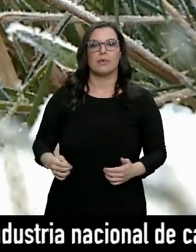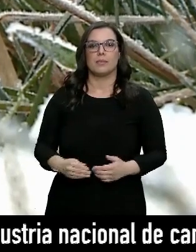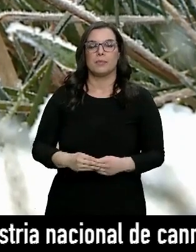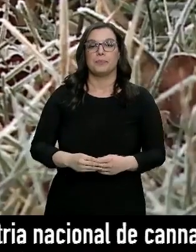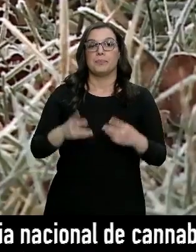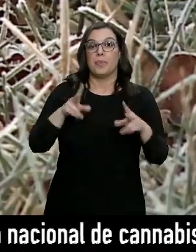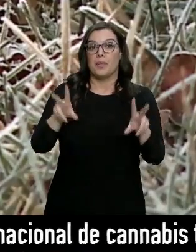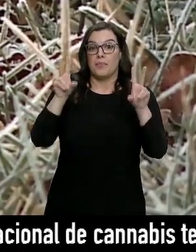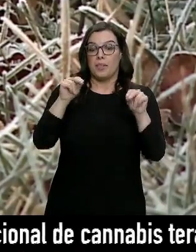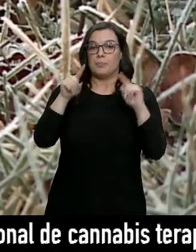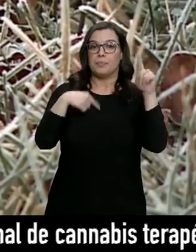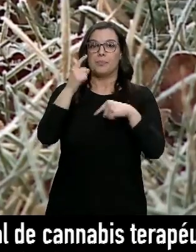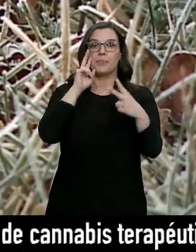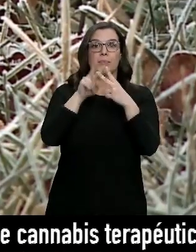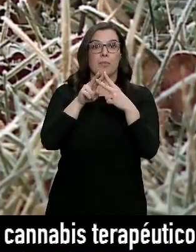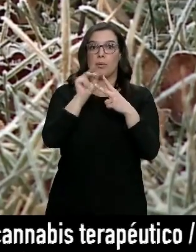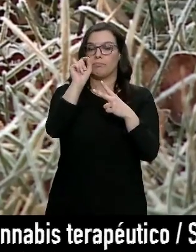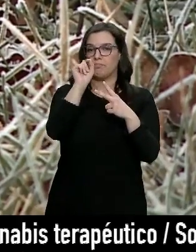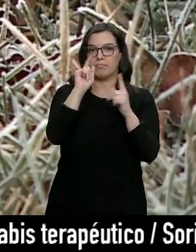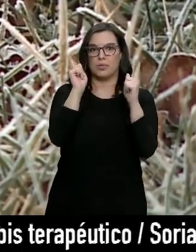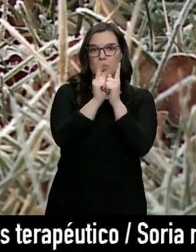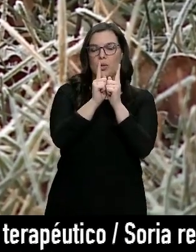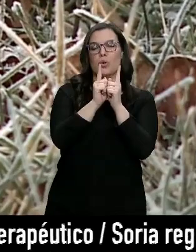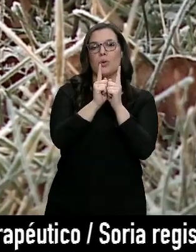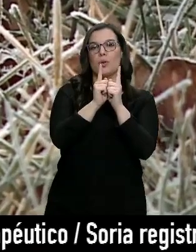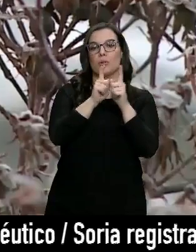Nos vamos, pero regresamos en unos minutos tras